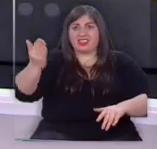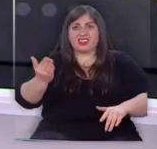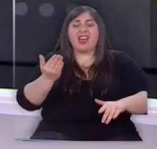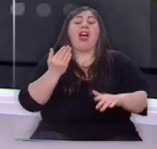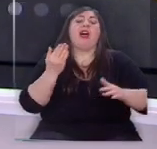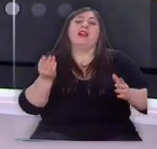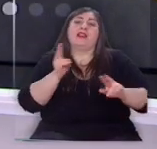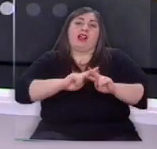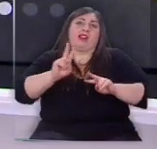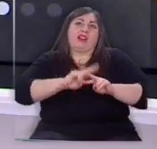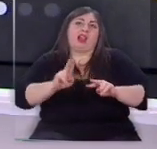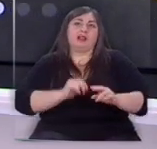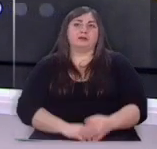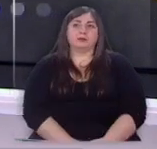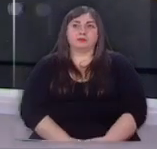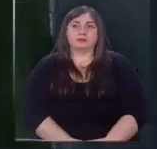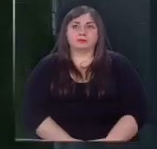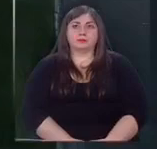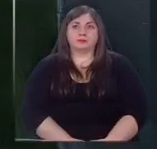ser reparada.